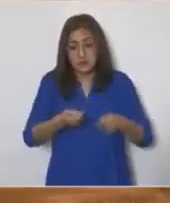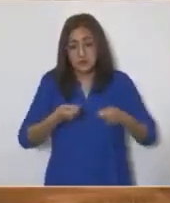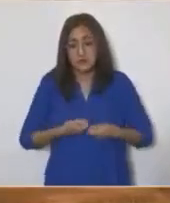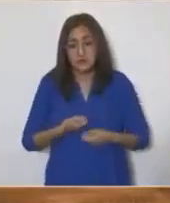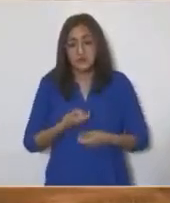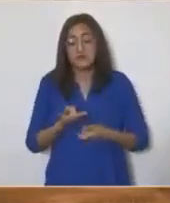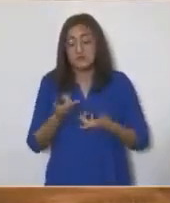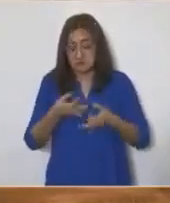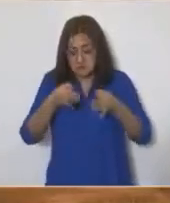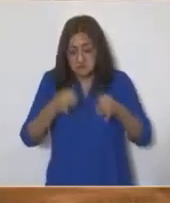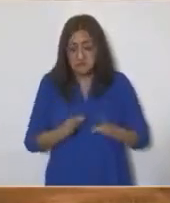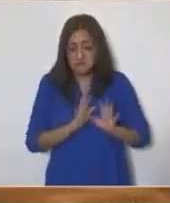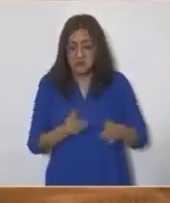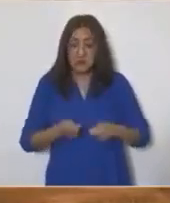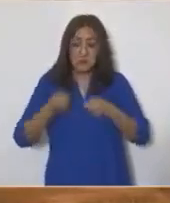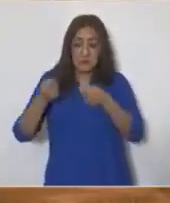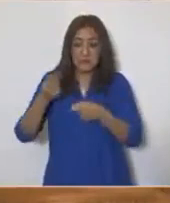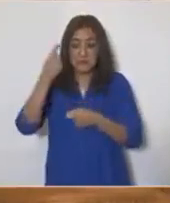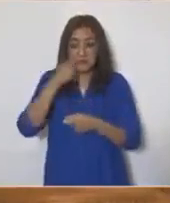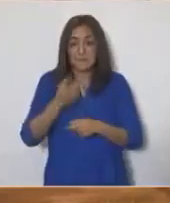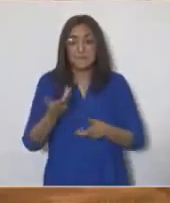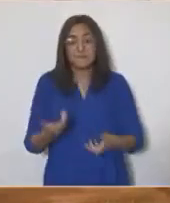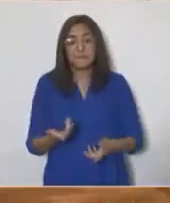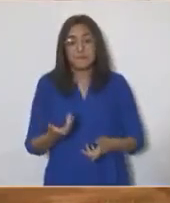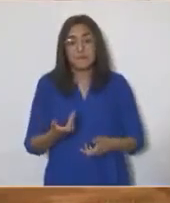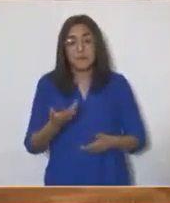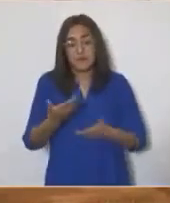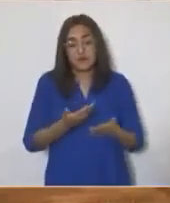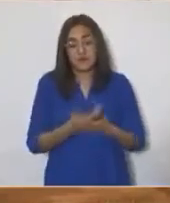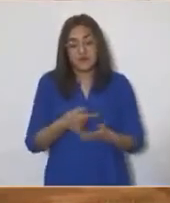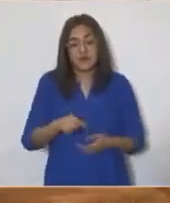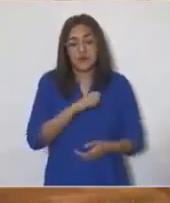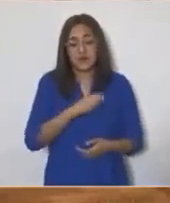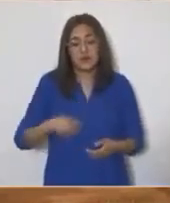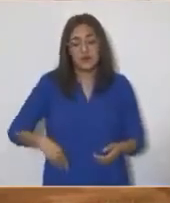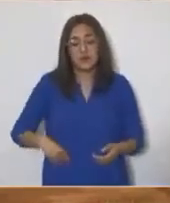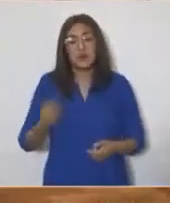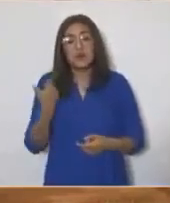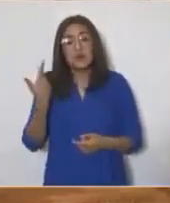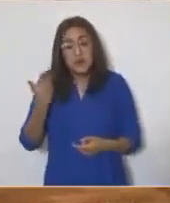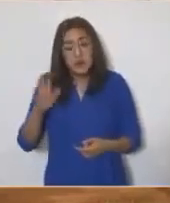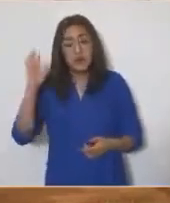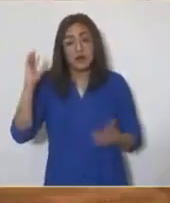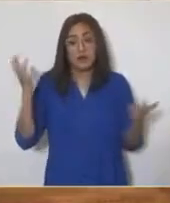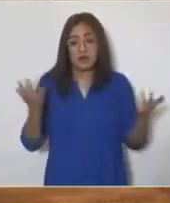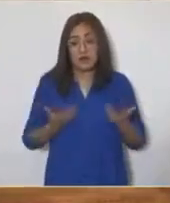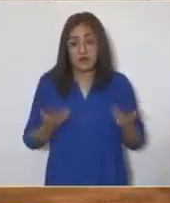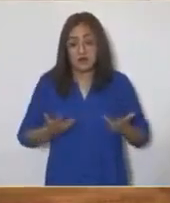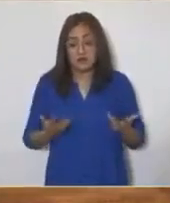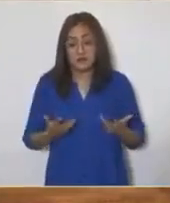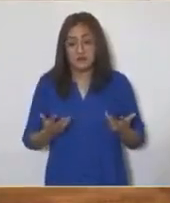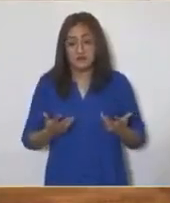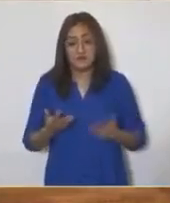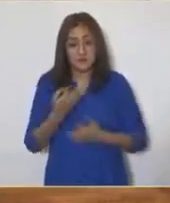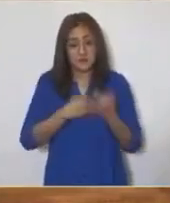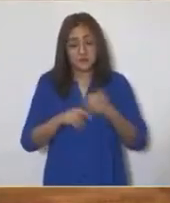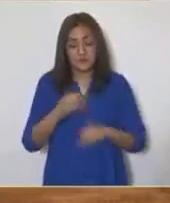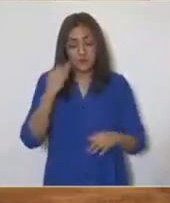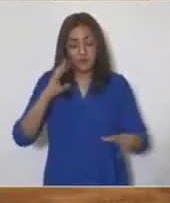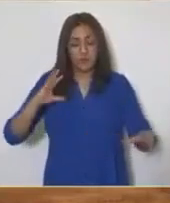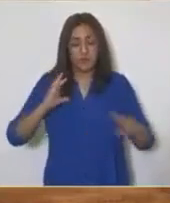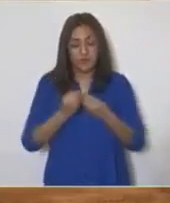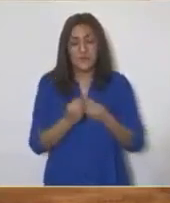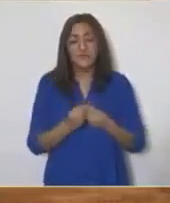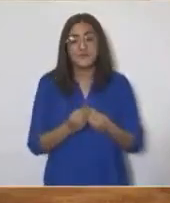de manera formal ya llegó aquí de parte del ayuntamiento pero que fue construido por todo este